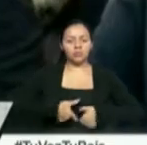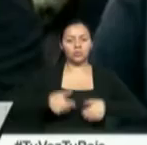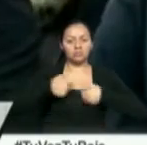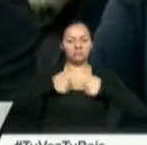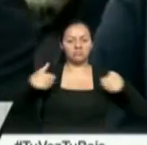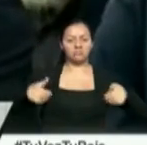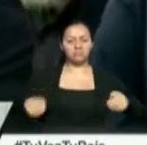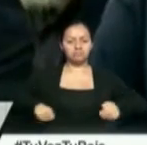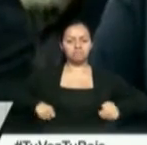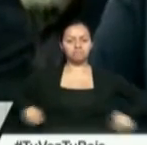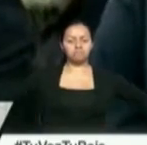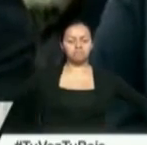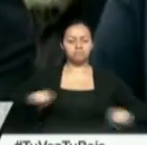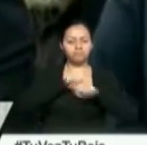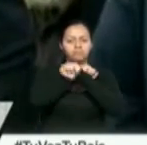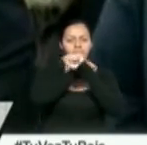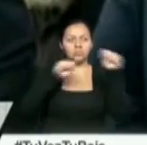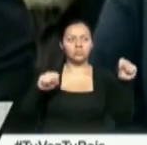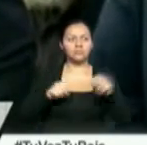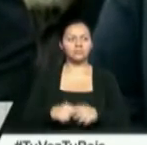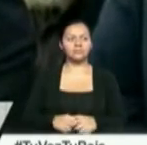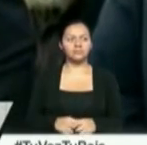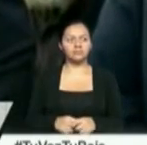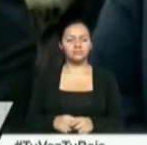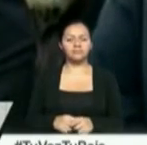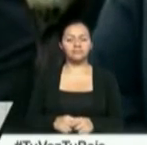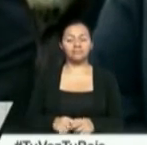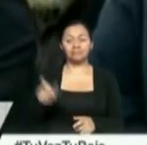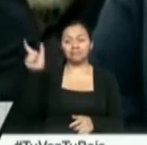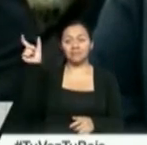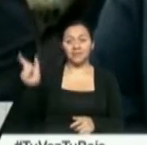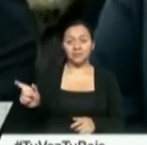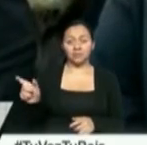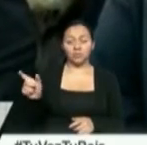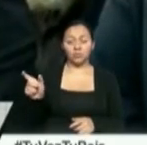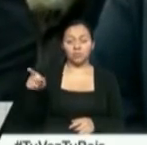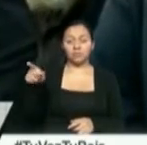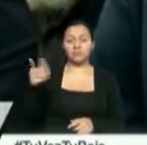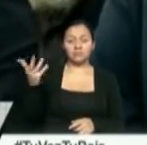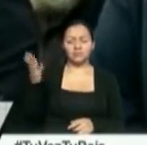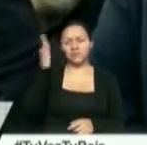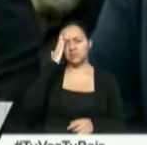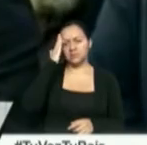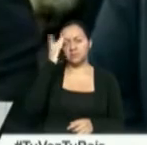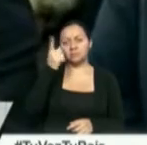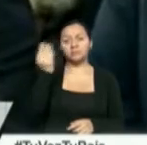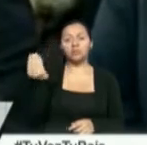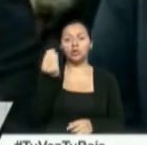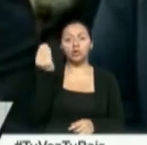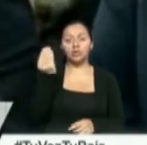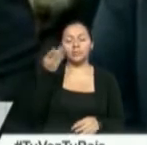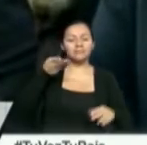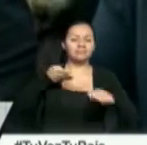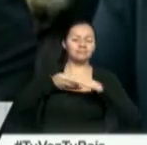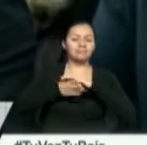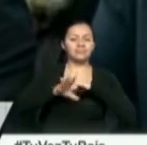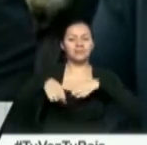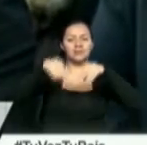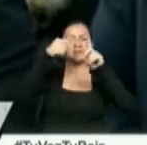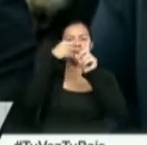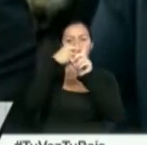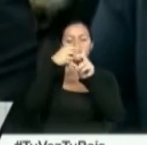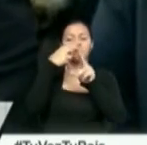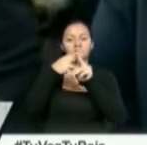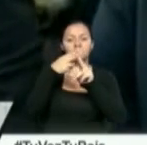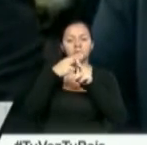la amal queda la persona que hizo esto para que sepan el joven que entró en la iglesia se llama mahmud